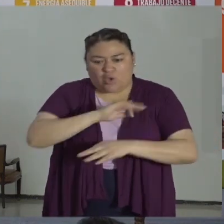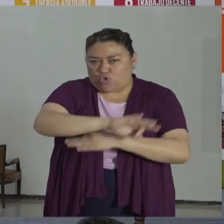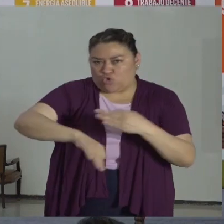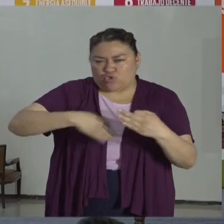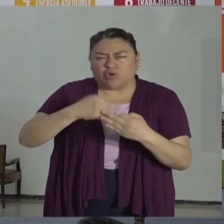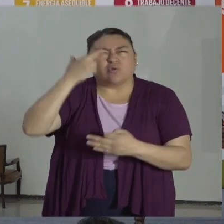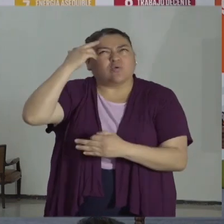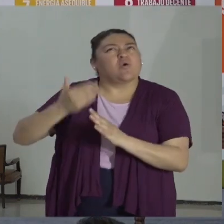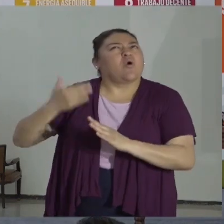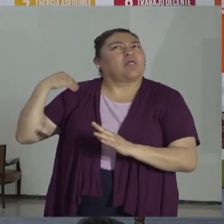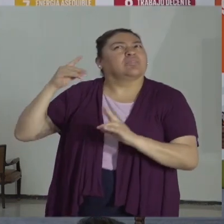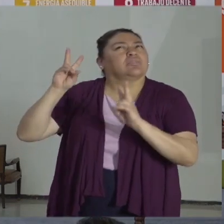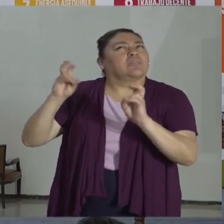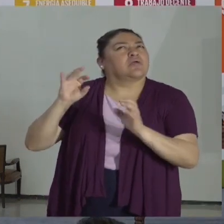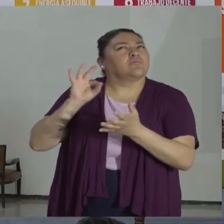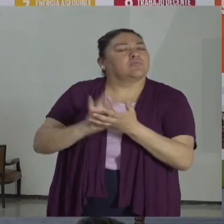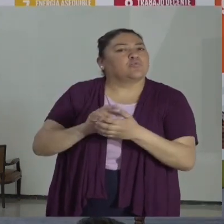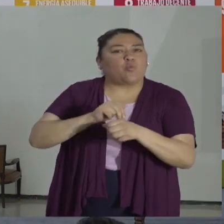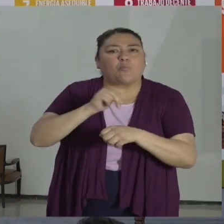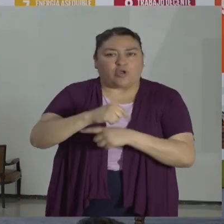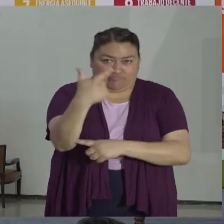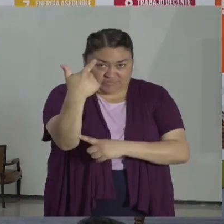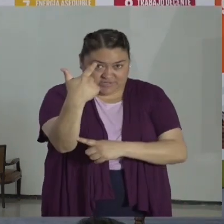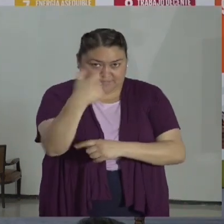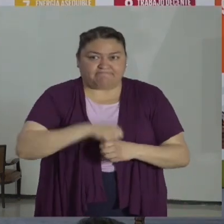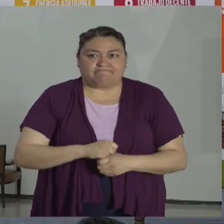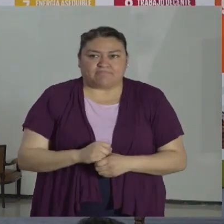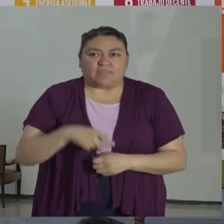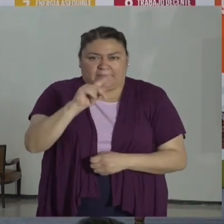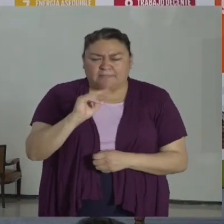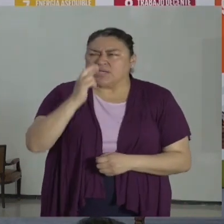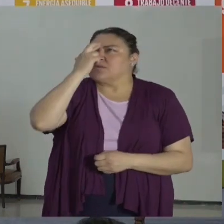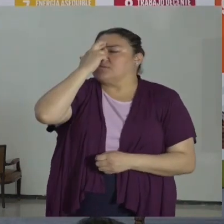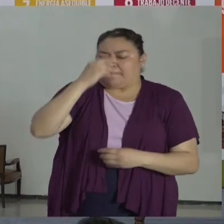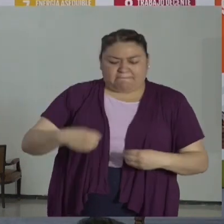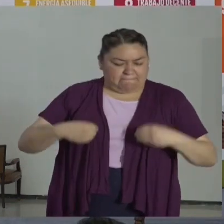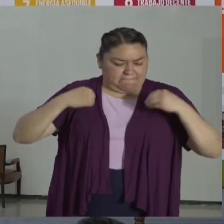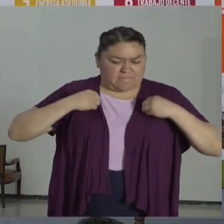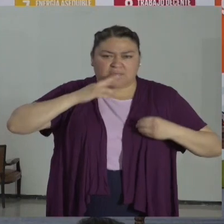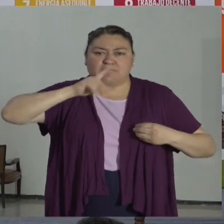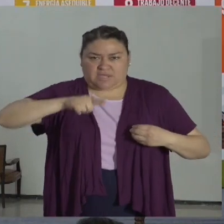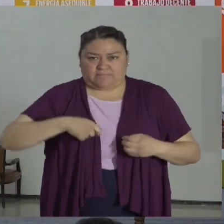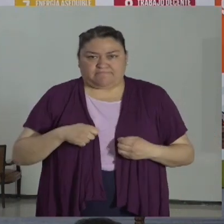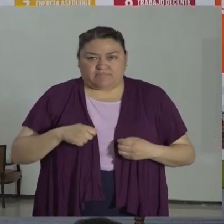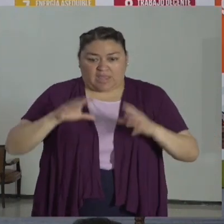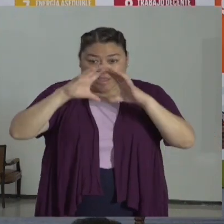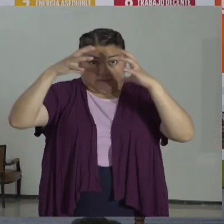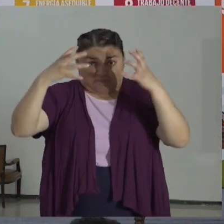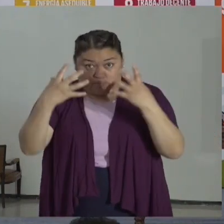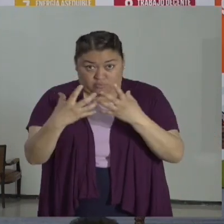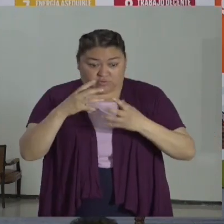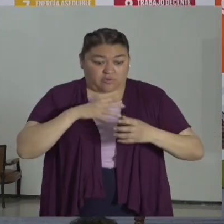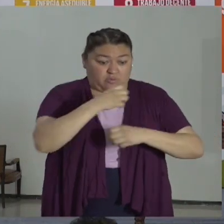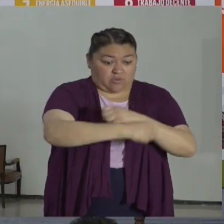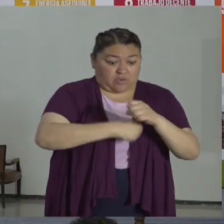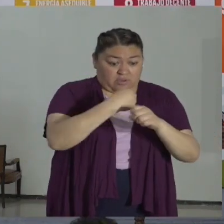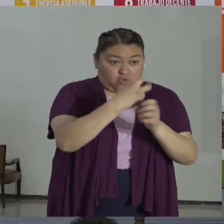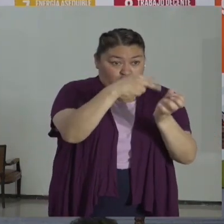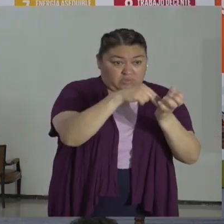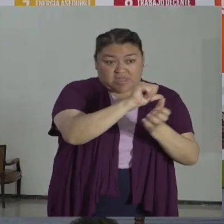derechos, ¿sí? De 1988 a 1990, ejerció como oficial